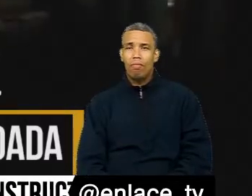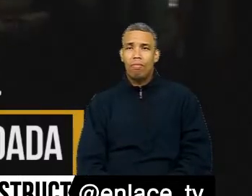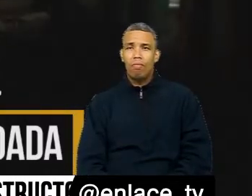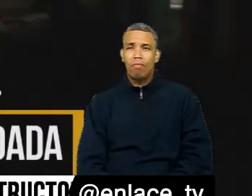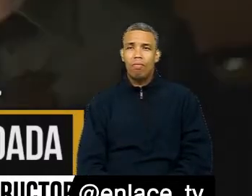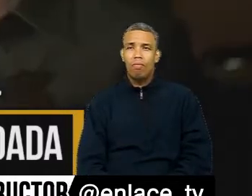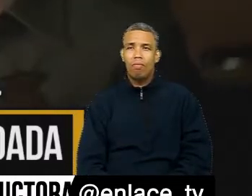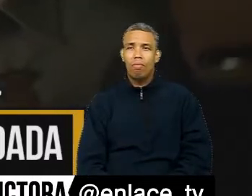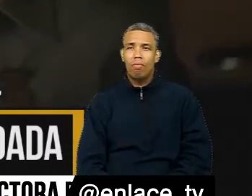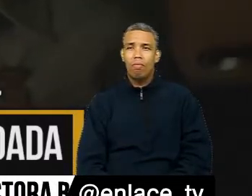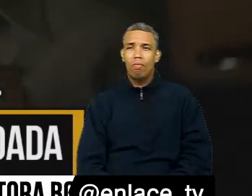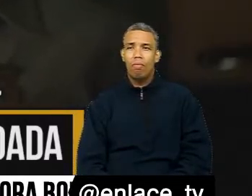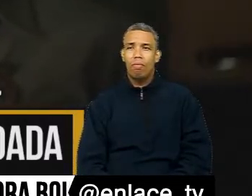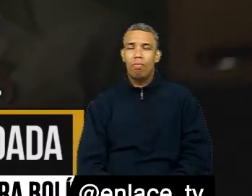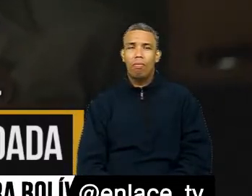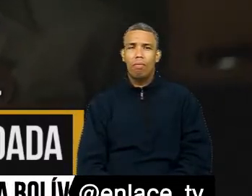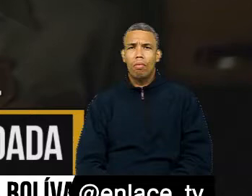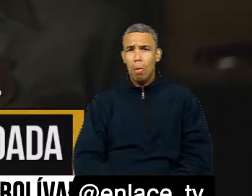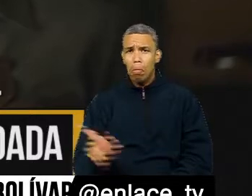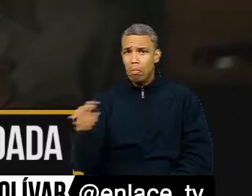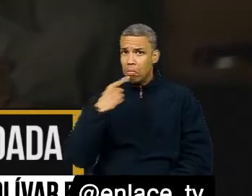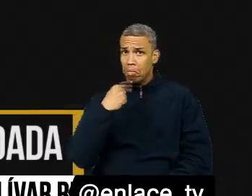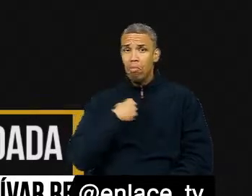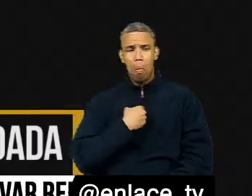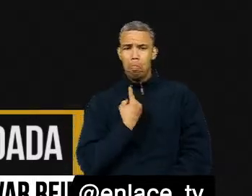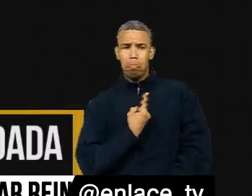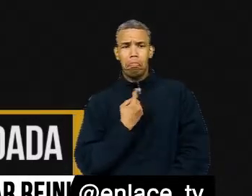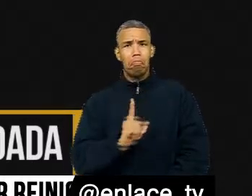He says he wasn't alone.